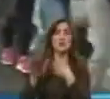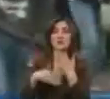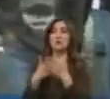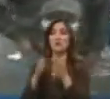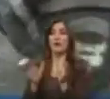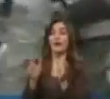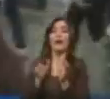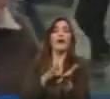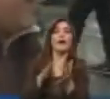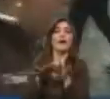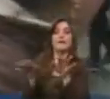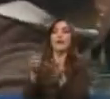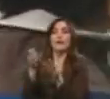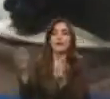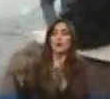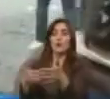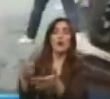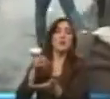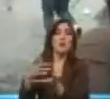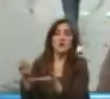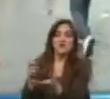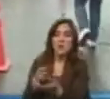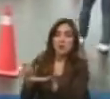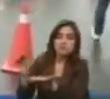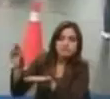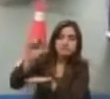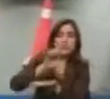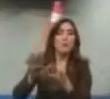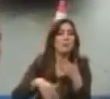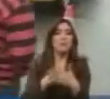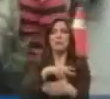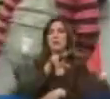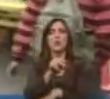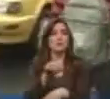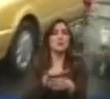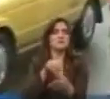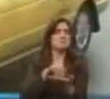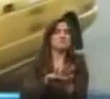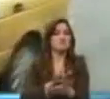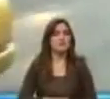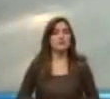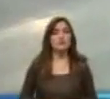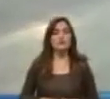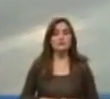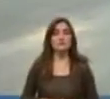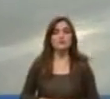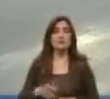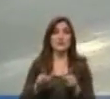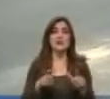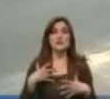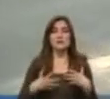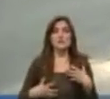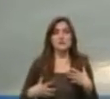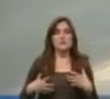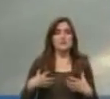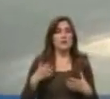no, creo que no ponen en práctica. Gracias, niña. Muy bien, muy amable. Ahí está. La ciudadanía se siente bastante indignada y afectada